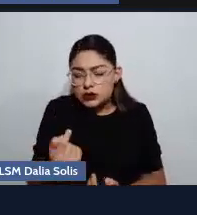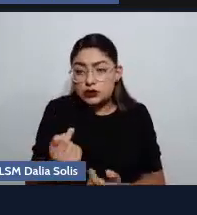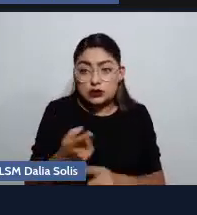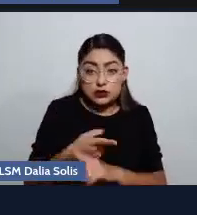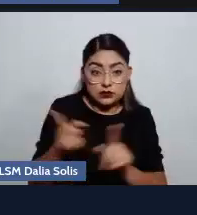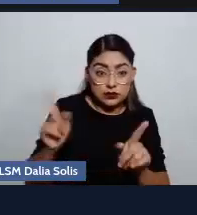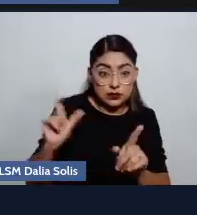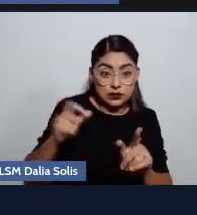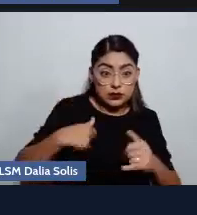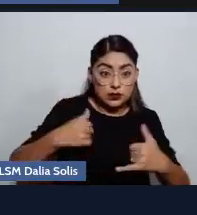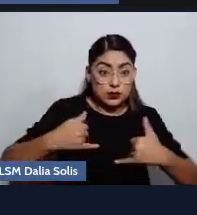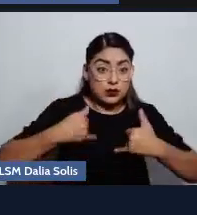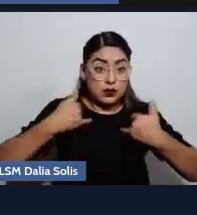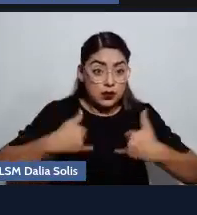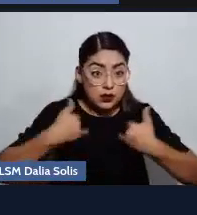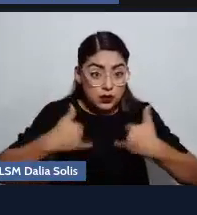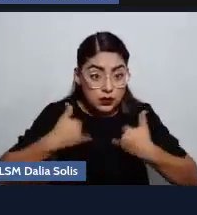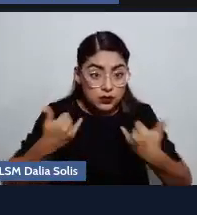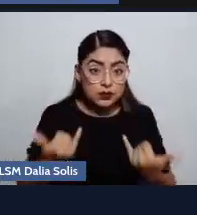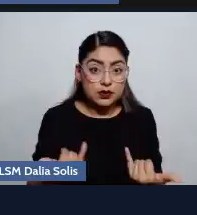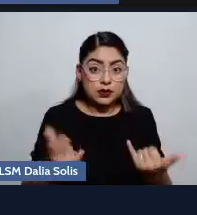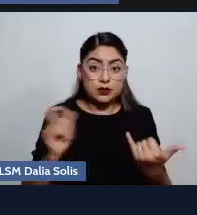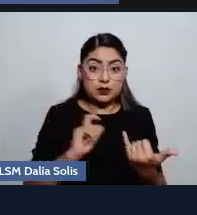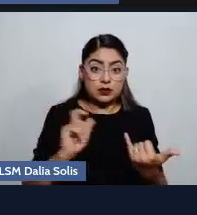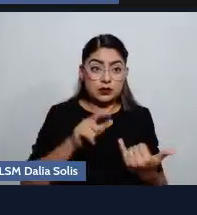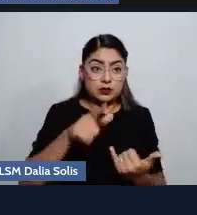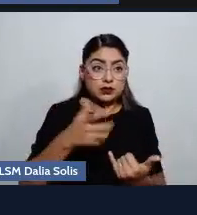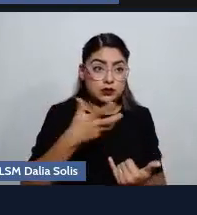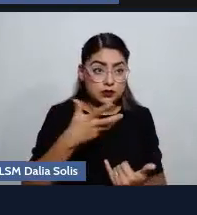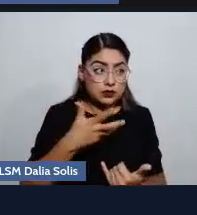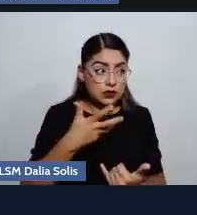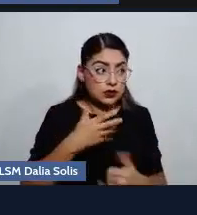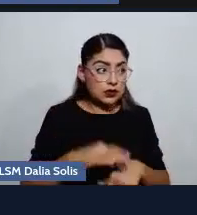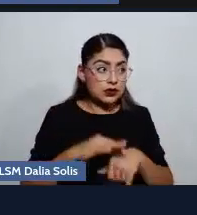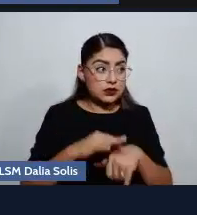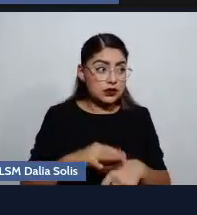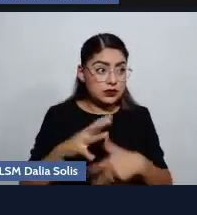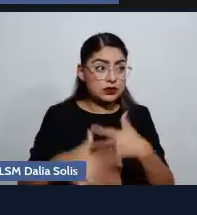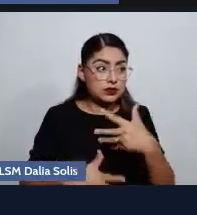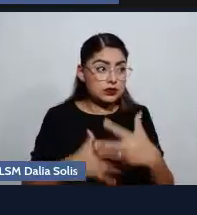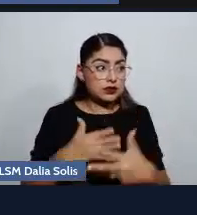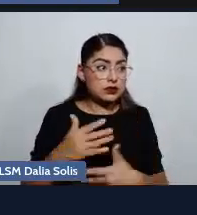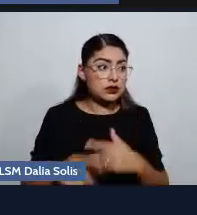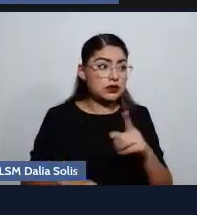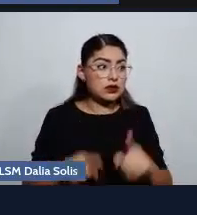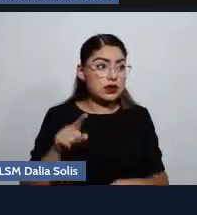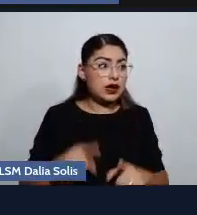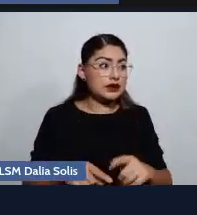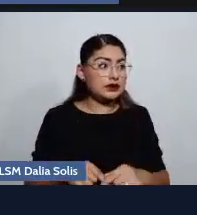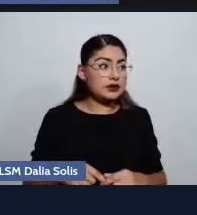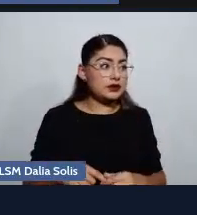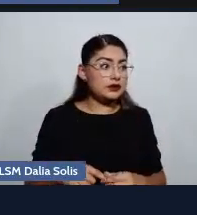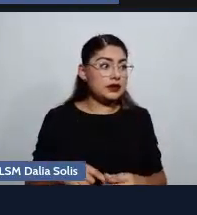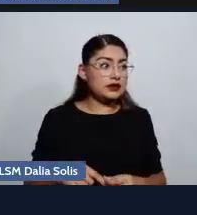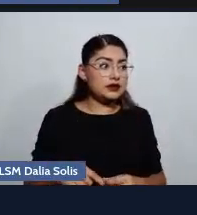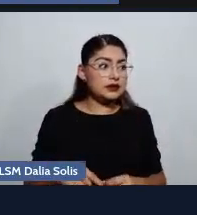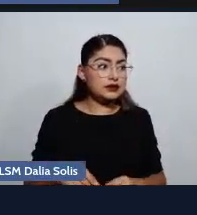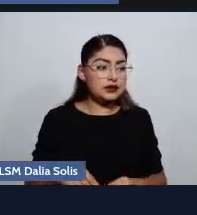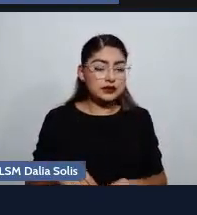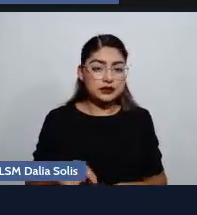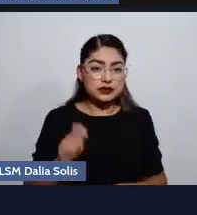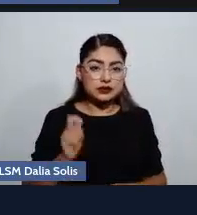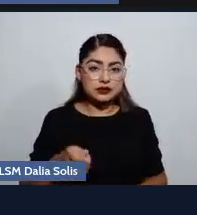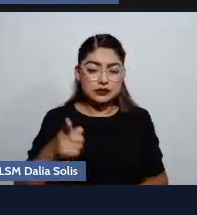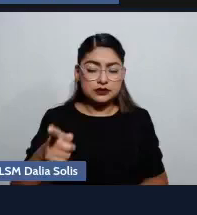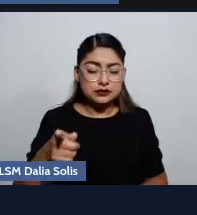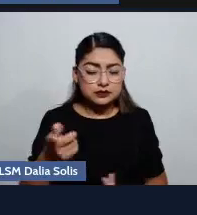la adolescencia, cuando estás pasando a tu etapa adulta, cuando ya incluso llegas ya tu etapa de